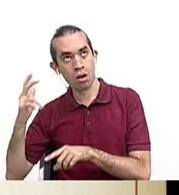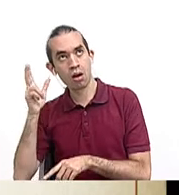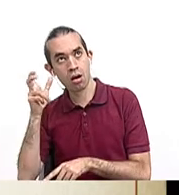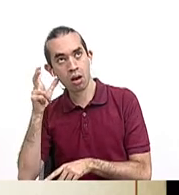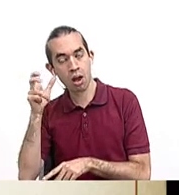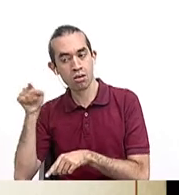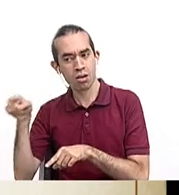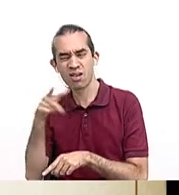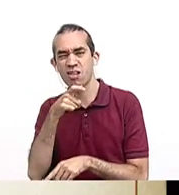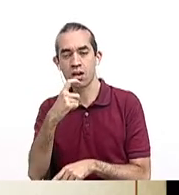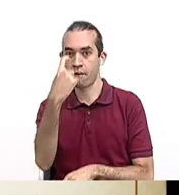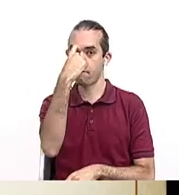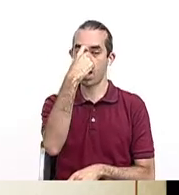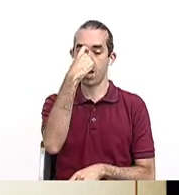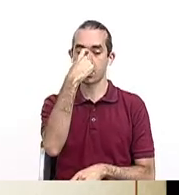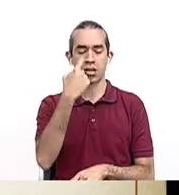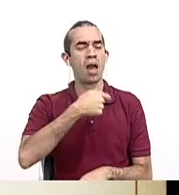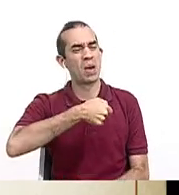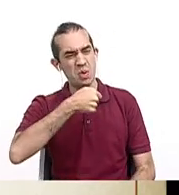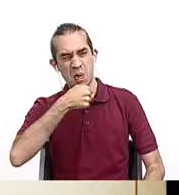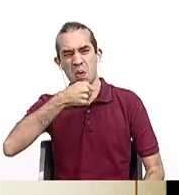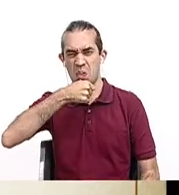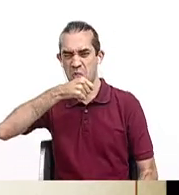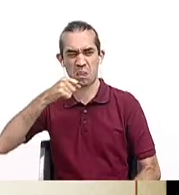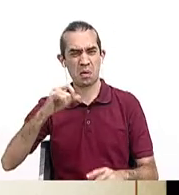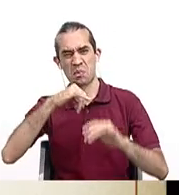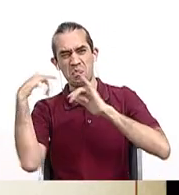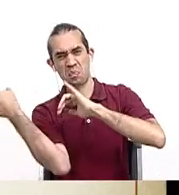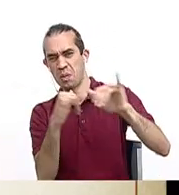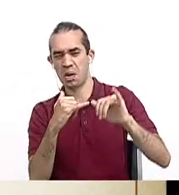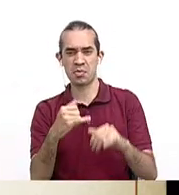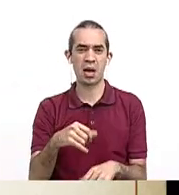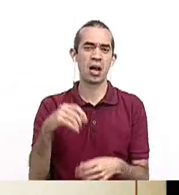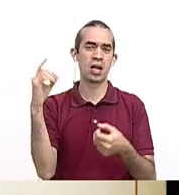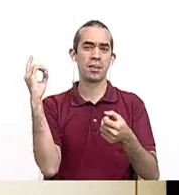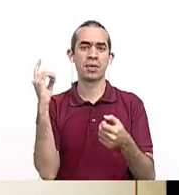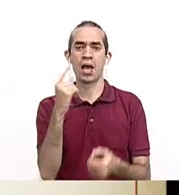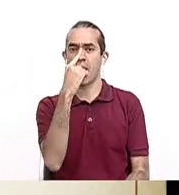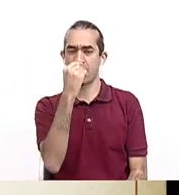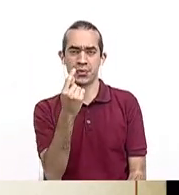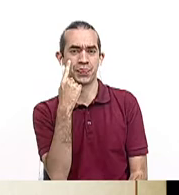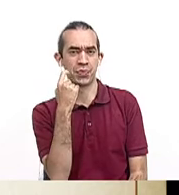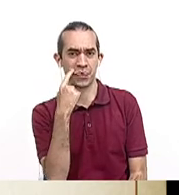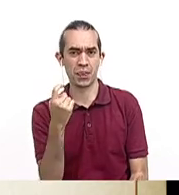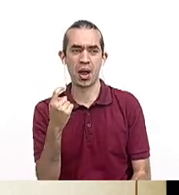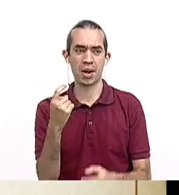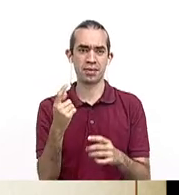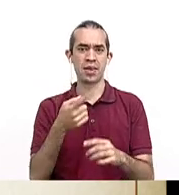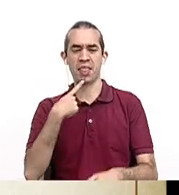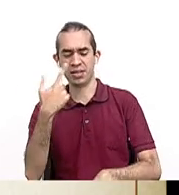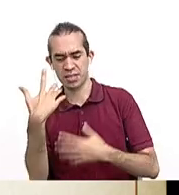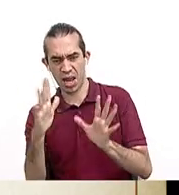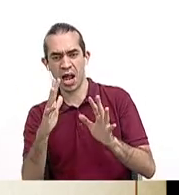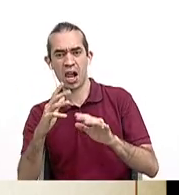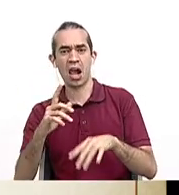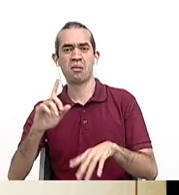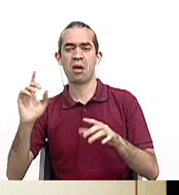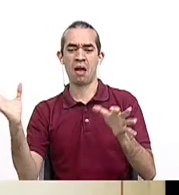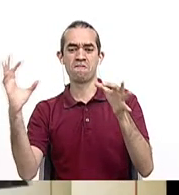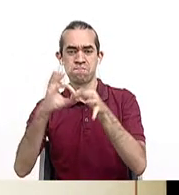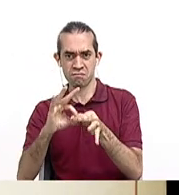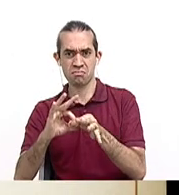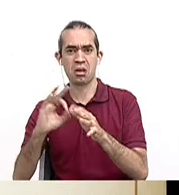gobierno de calderón guardia y contra el gobierno digamos que había pactado una alianza con el partido comunista